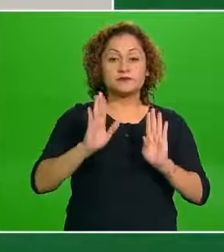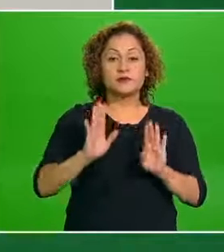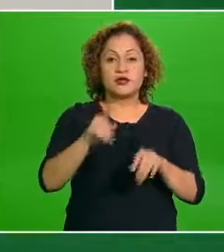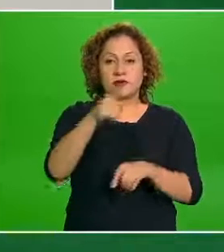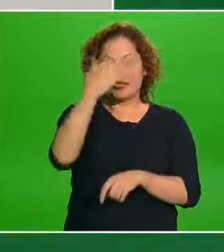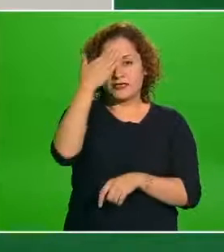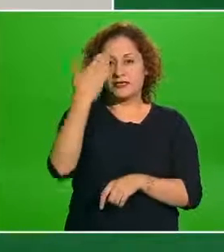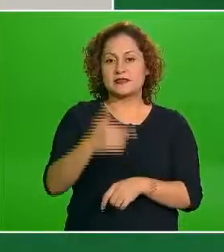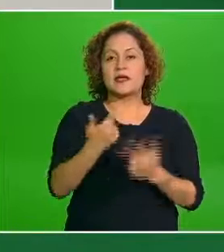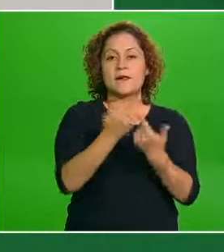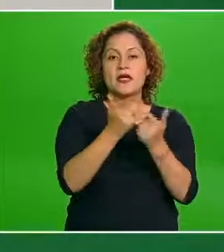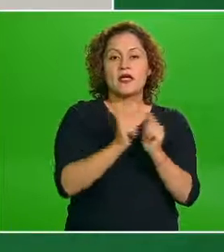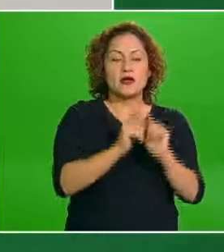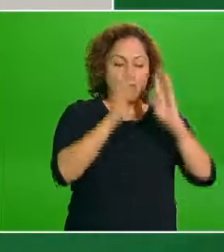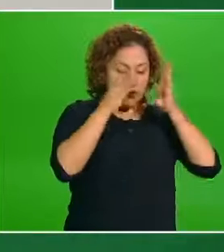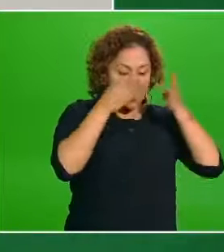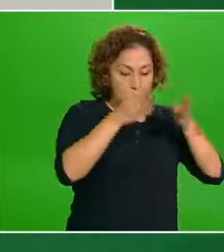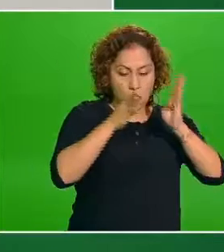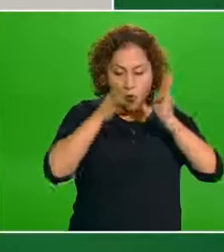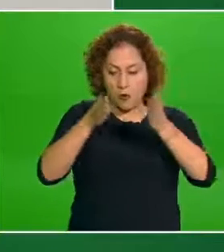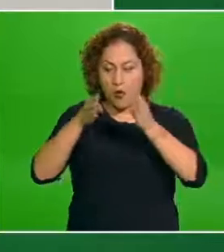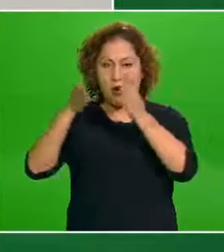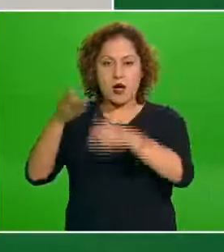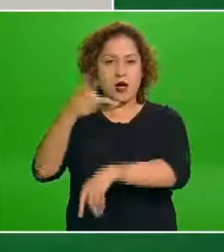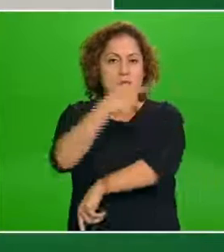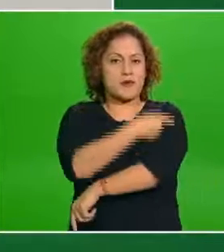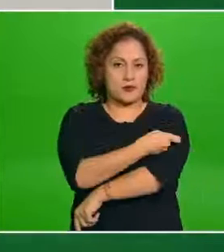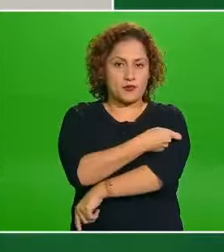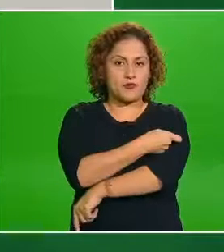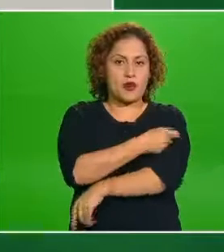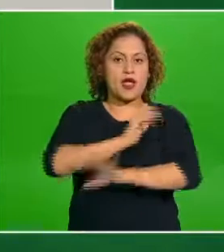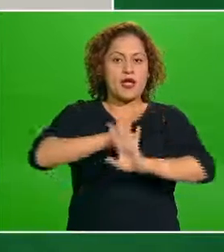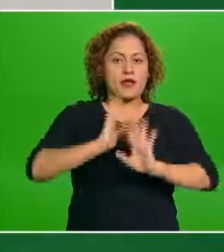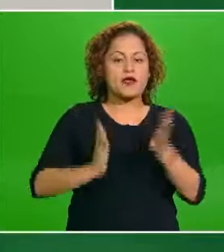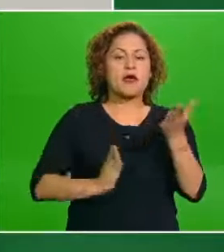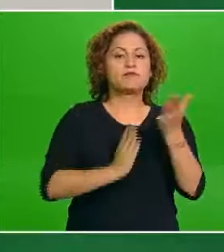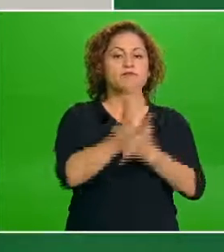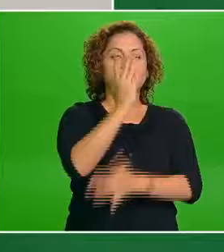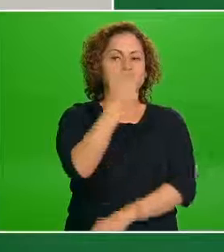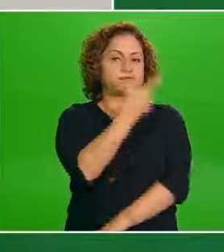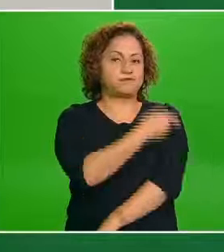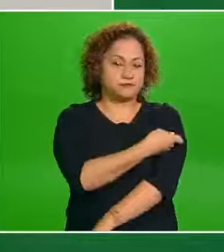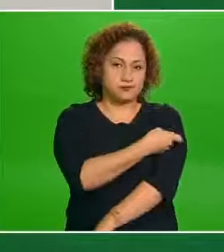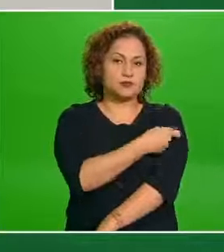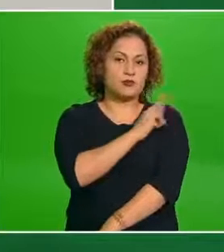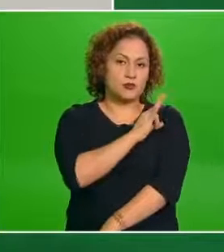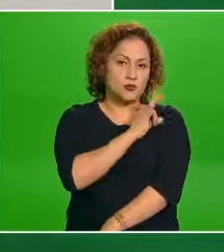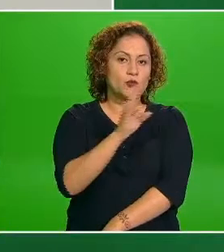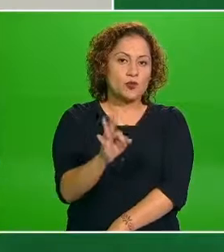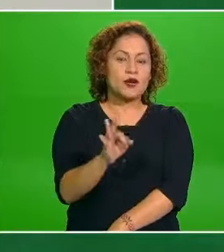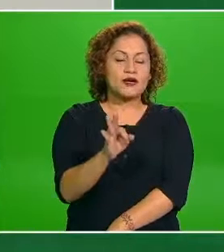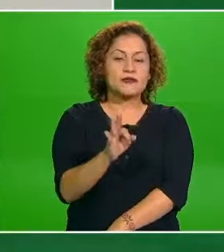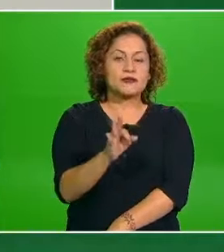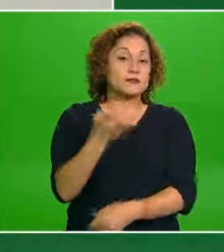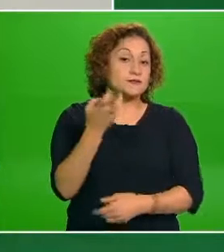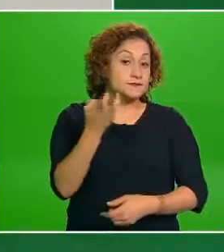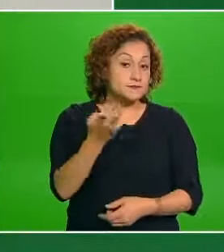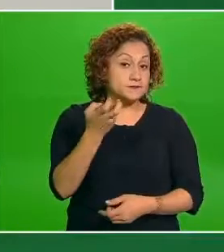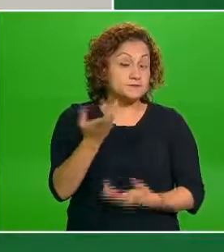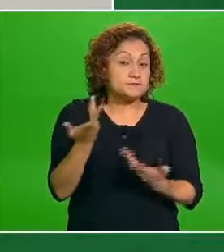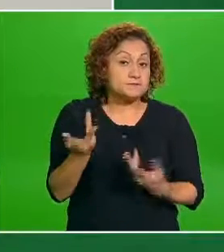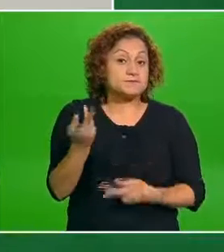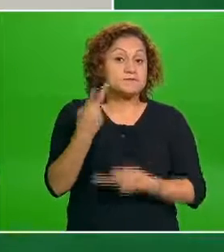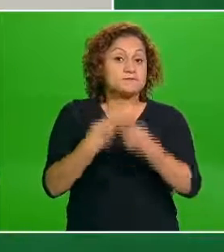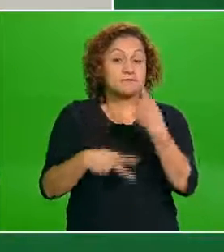la priorización para la aplicación de la vacuna puedan tener el acceso a la misma. Y obviamente eso también sumados todos